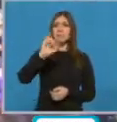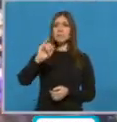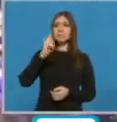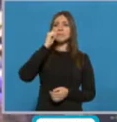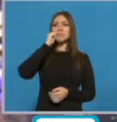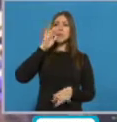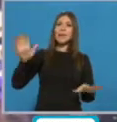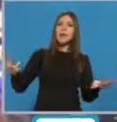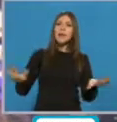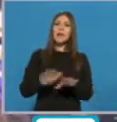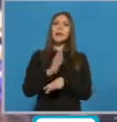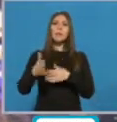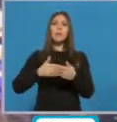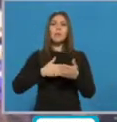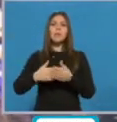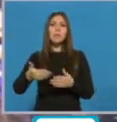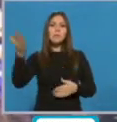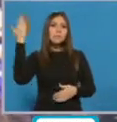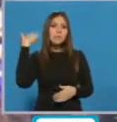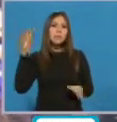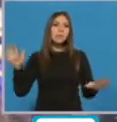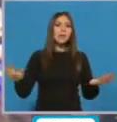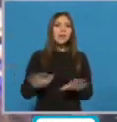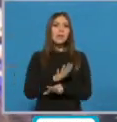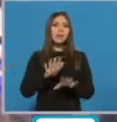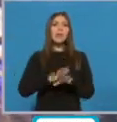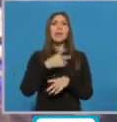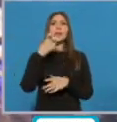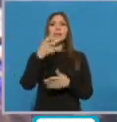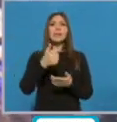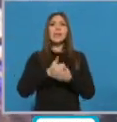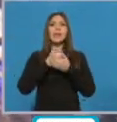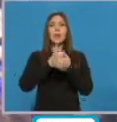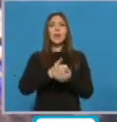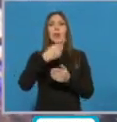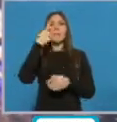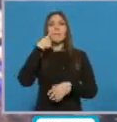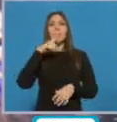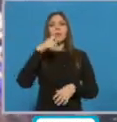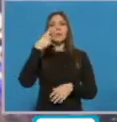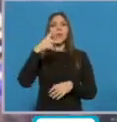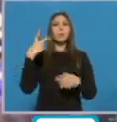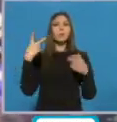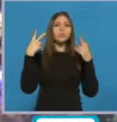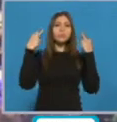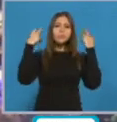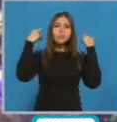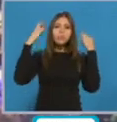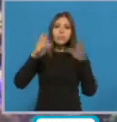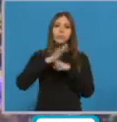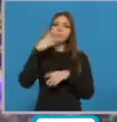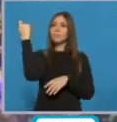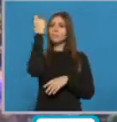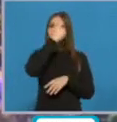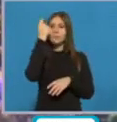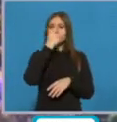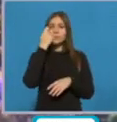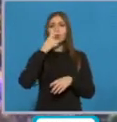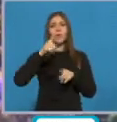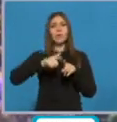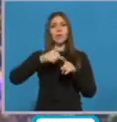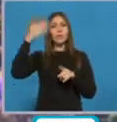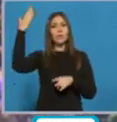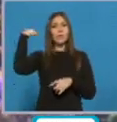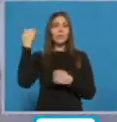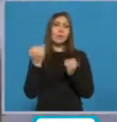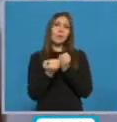el cambio de la moda, es otro factor que nos va a impulsar a modificar nuestro corte de cabello, nuestro maquillaje y sobre todo el color